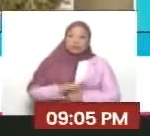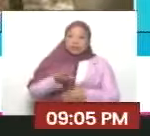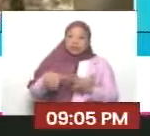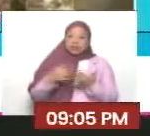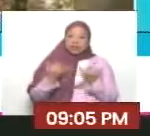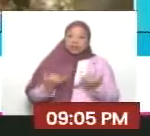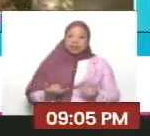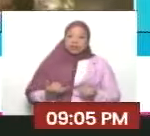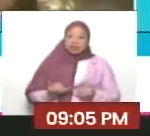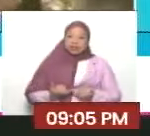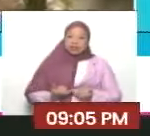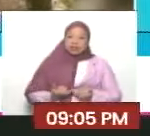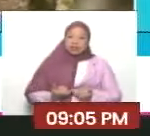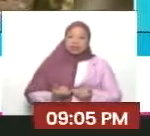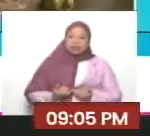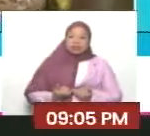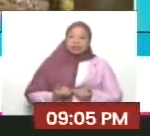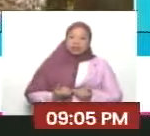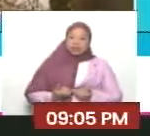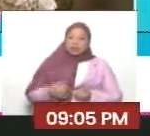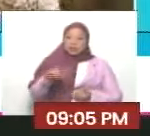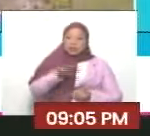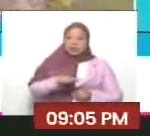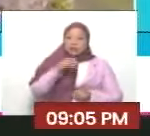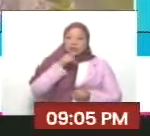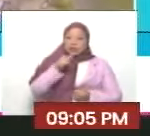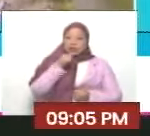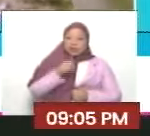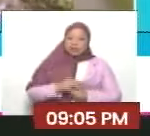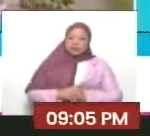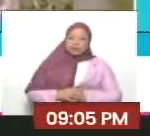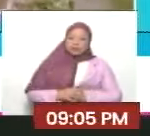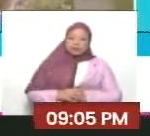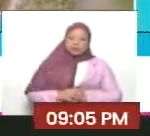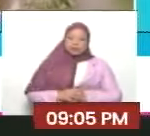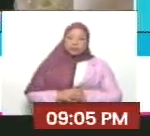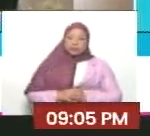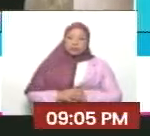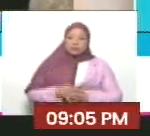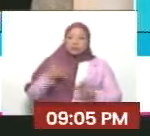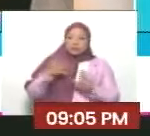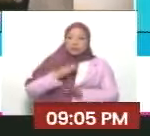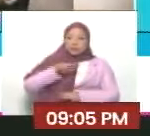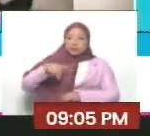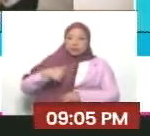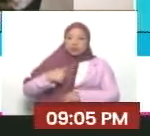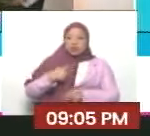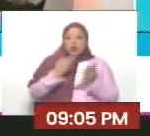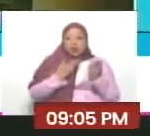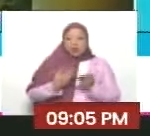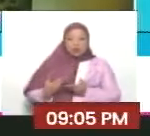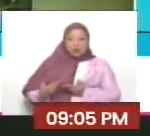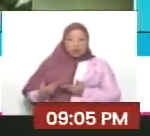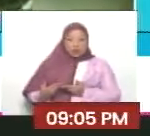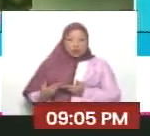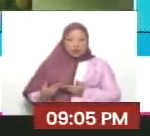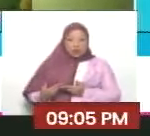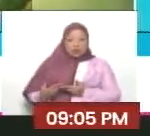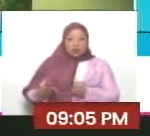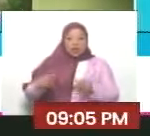Nacional, a través del organismo competente, el SAPI, recibimos